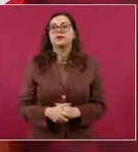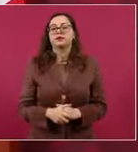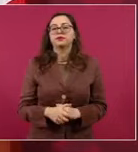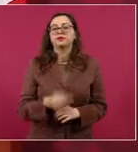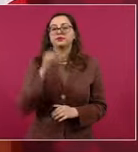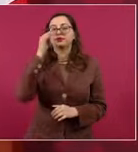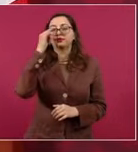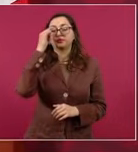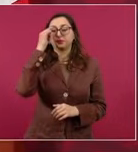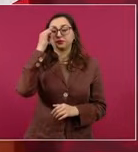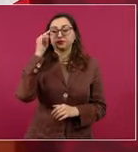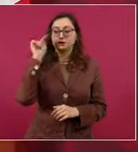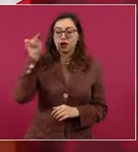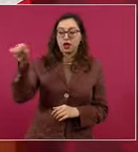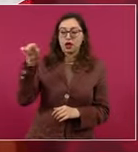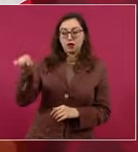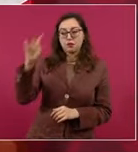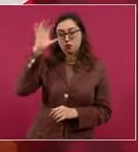Morelos,